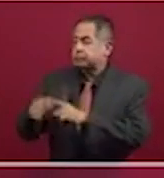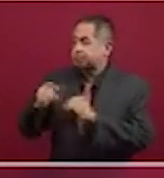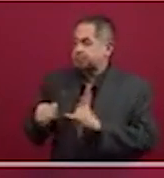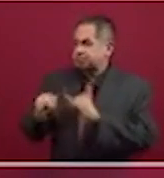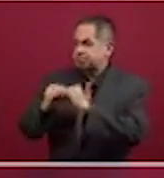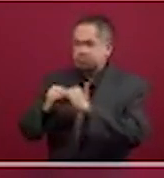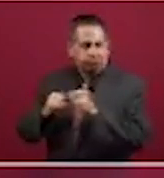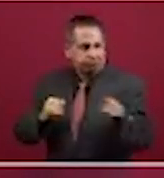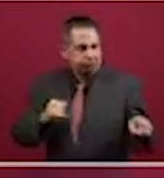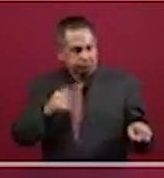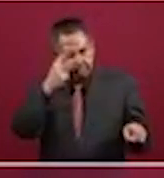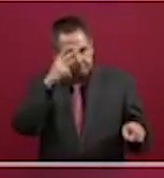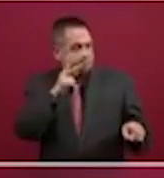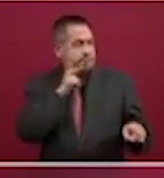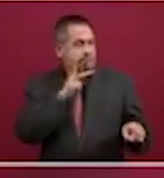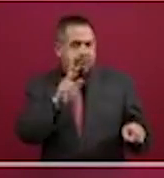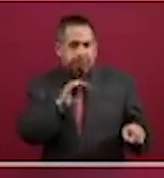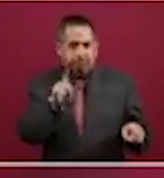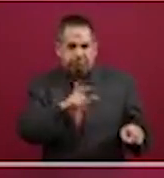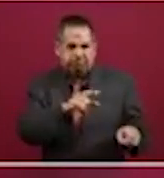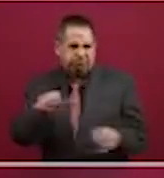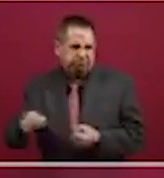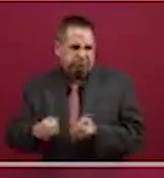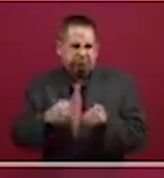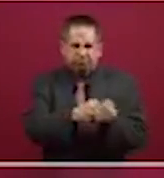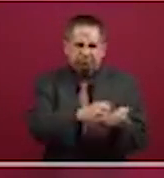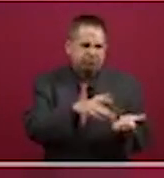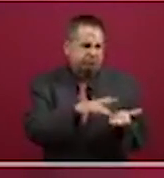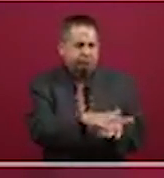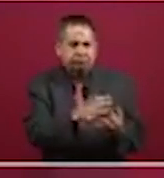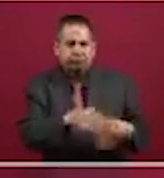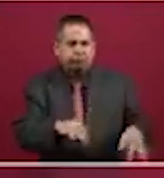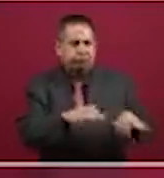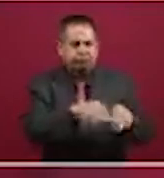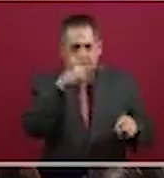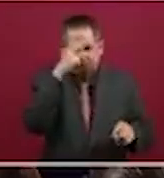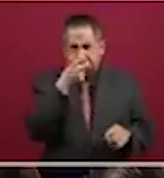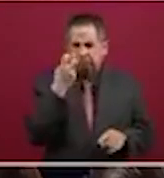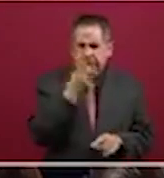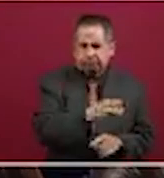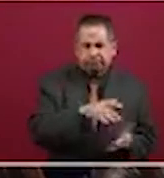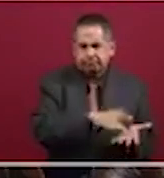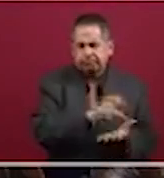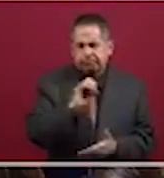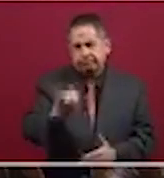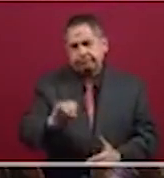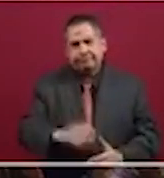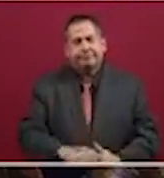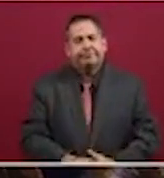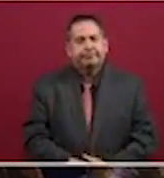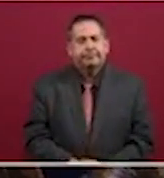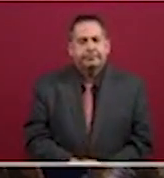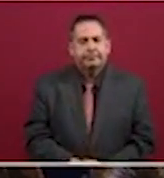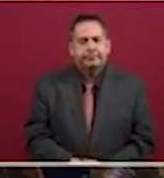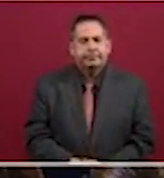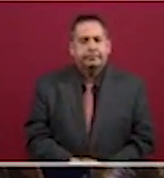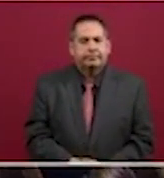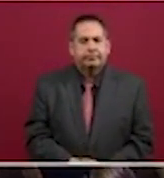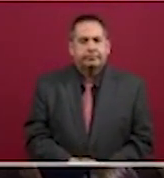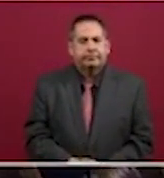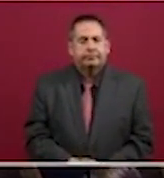financieras para la más importante empresa y sector de mexico méxico